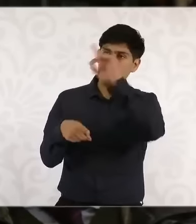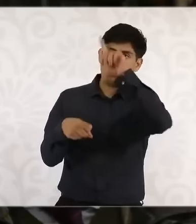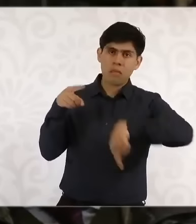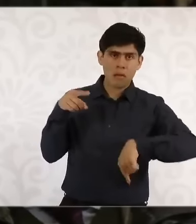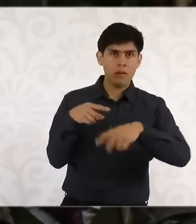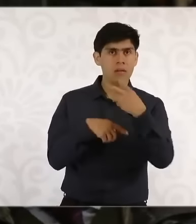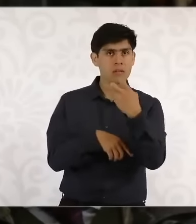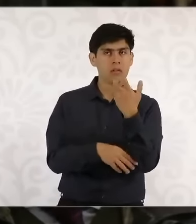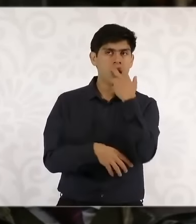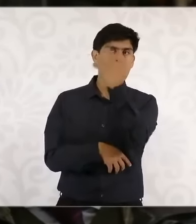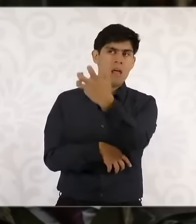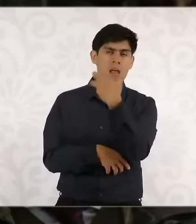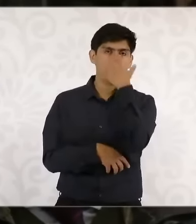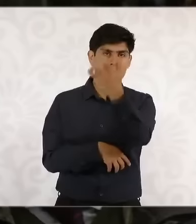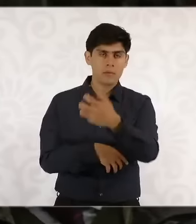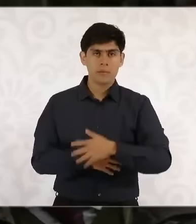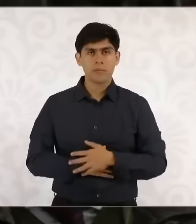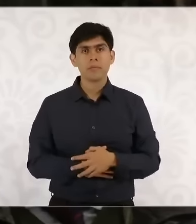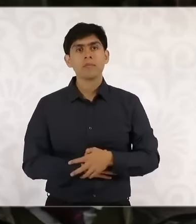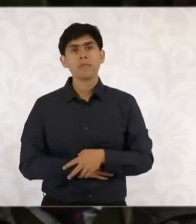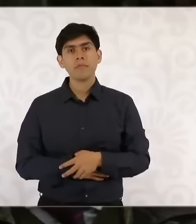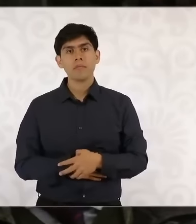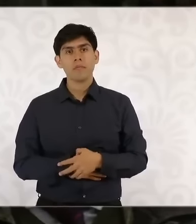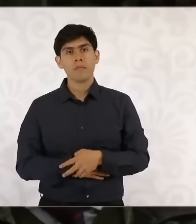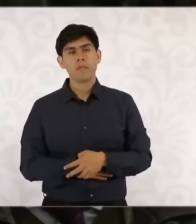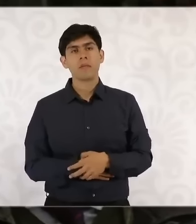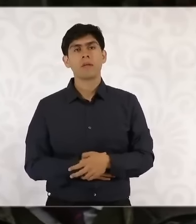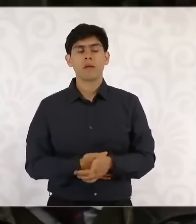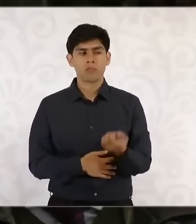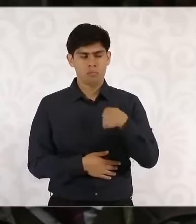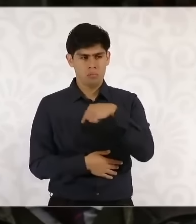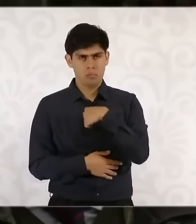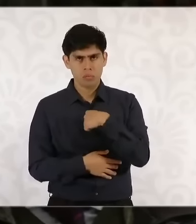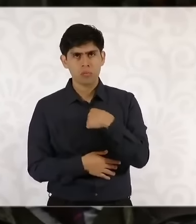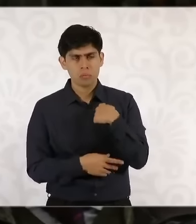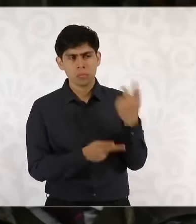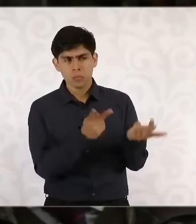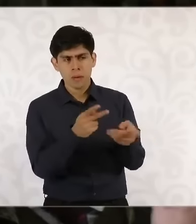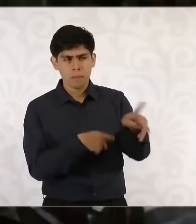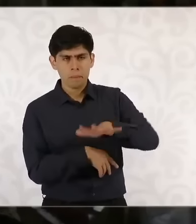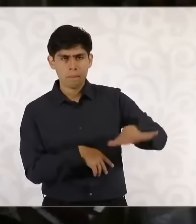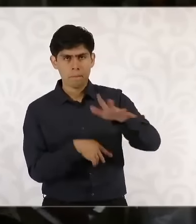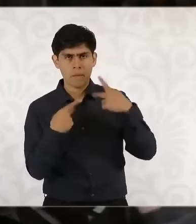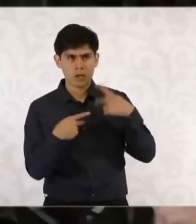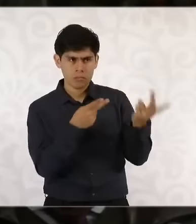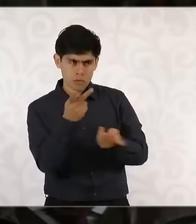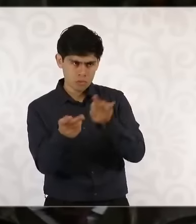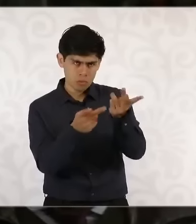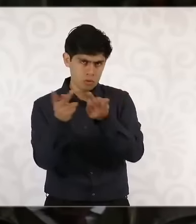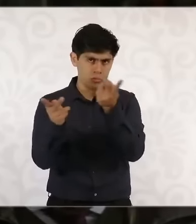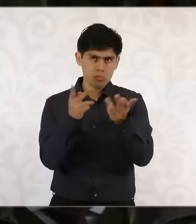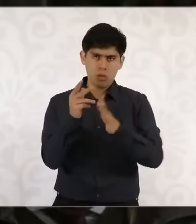Cuando nosotros preguntamos a la gente, pues si tuvieran la oportunidad de revocar a la